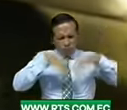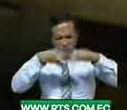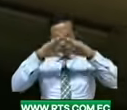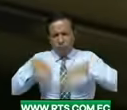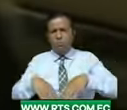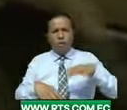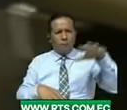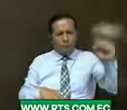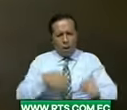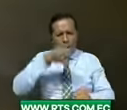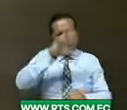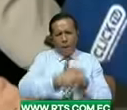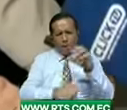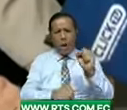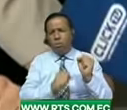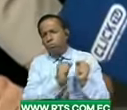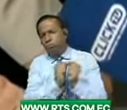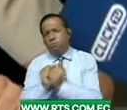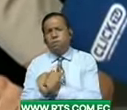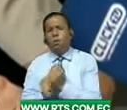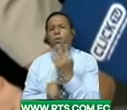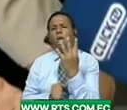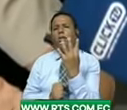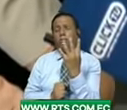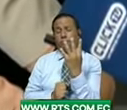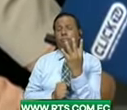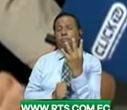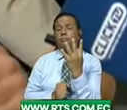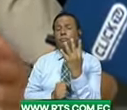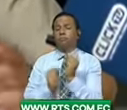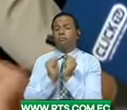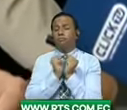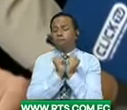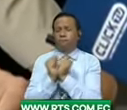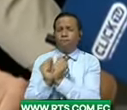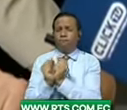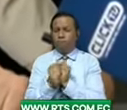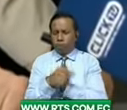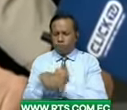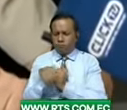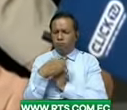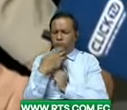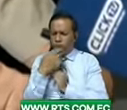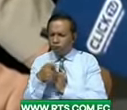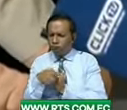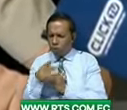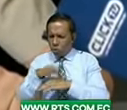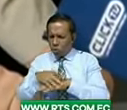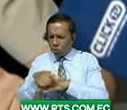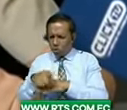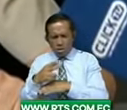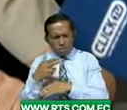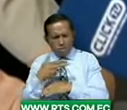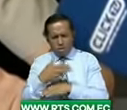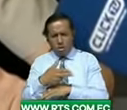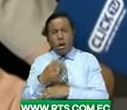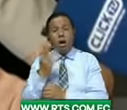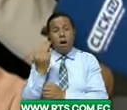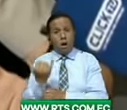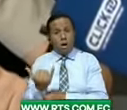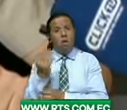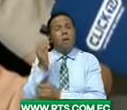varias personas. Y se aprendió a 4 personas. El trato estamos correlacionando, obviamente, en los allanamientos con fiscalía,